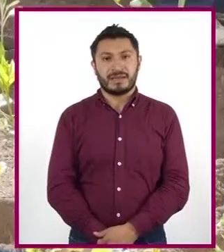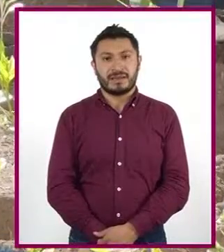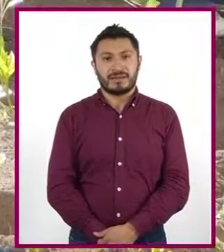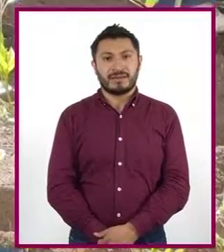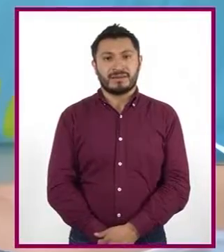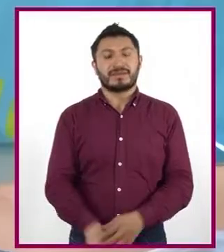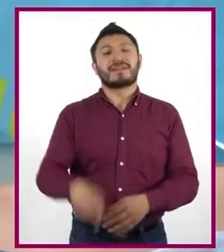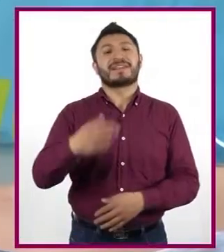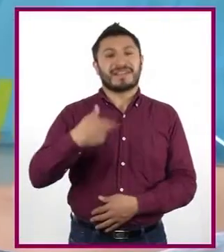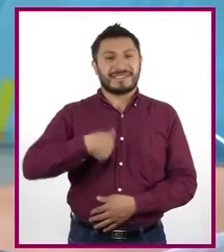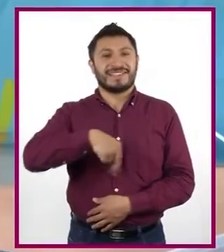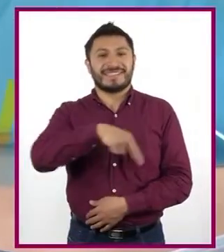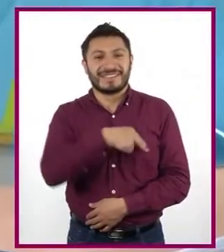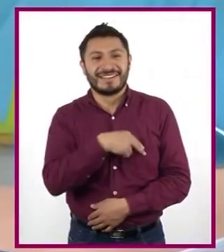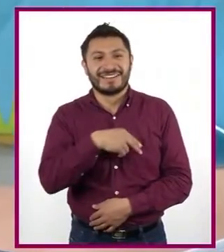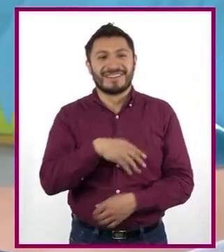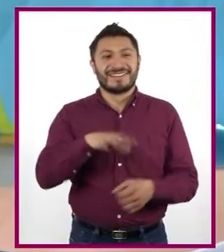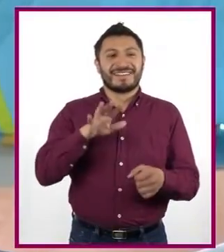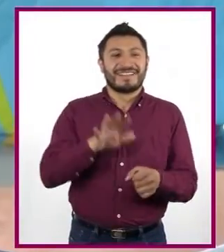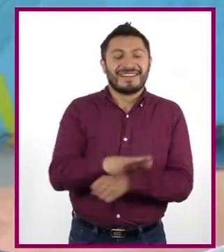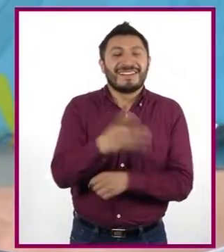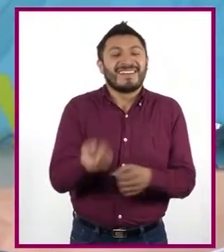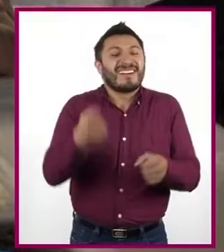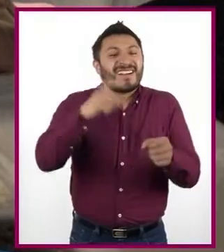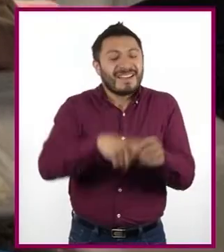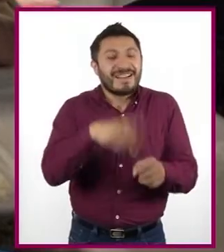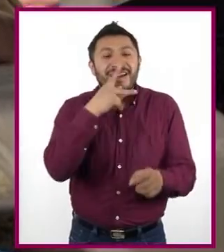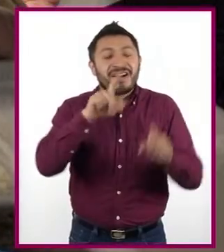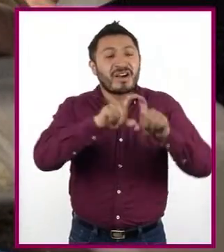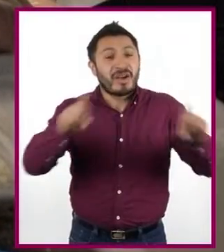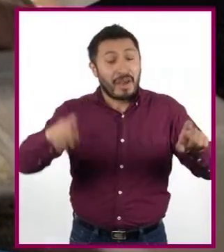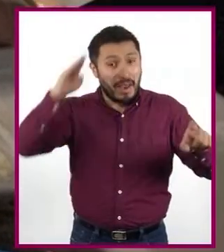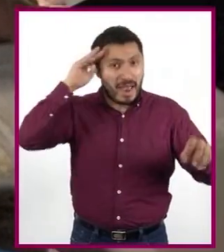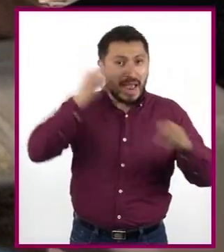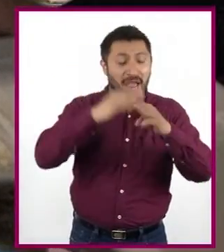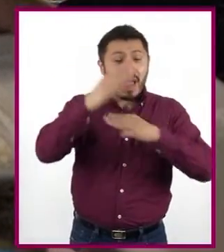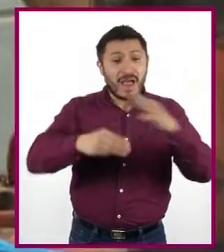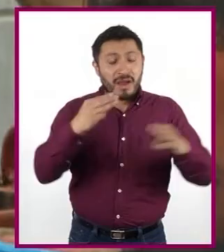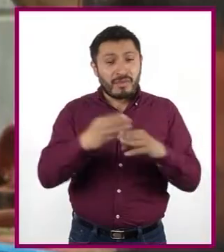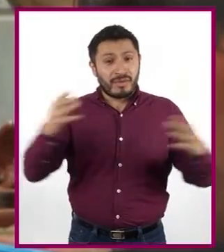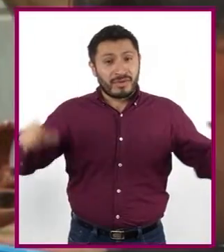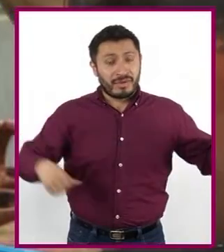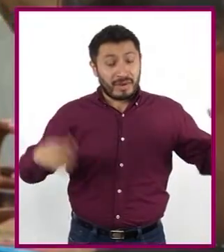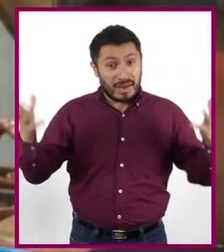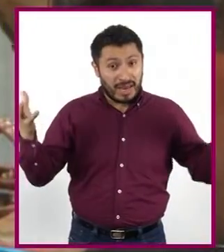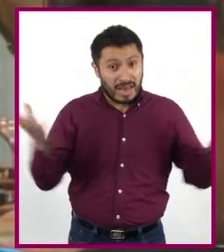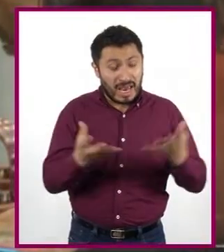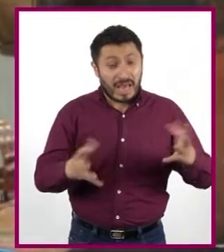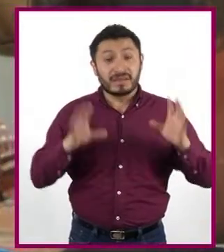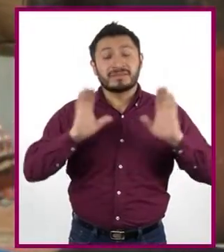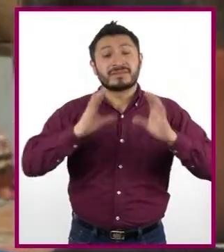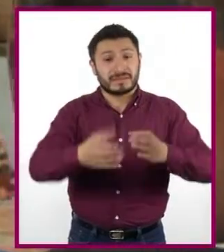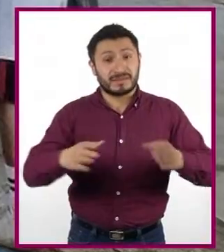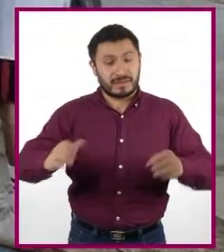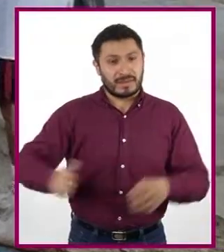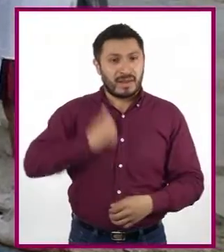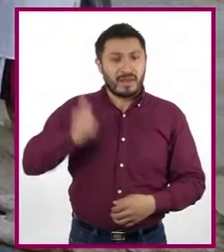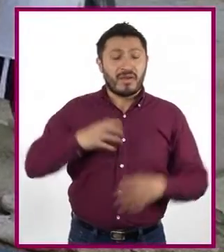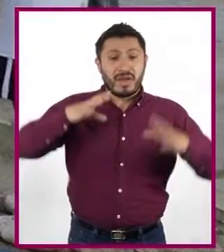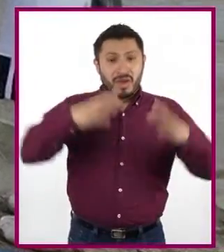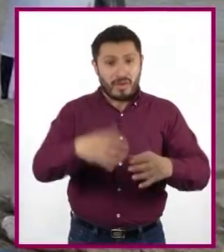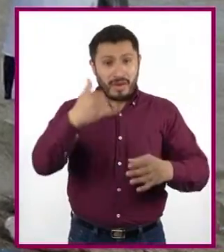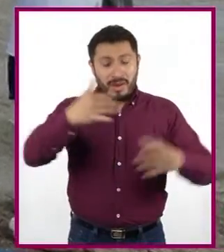¿Y nosotros qué tenemos que ver con la frase piensa global, actúa local, por un aprovechamiento local